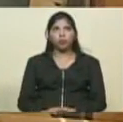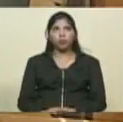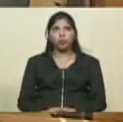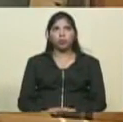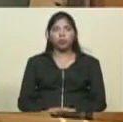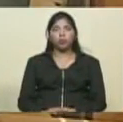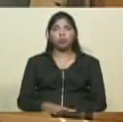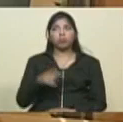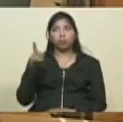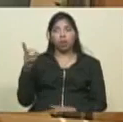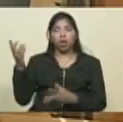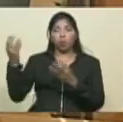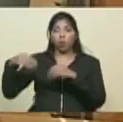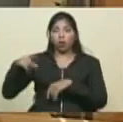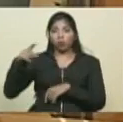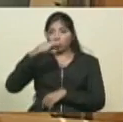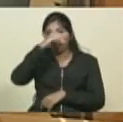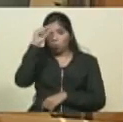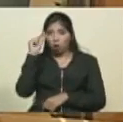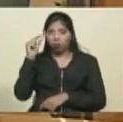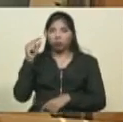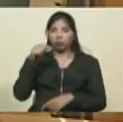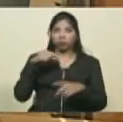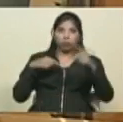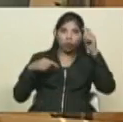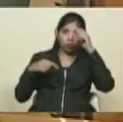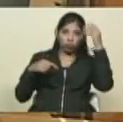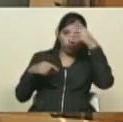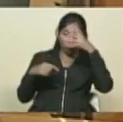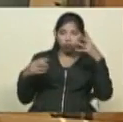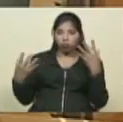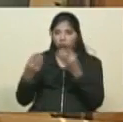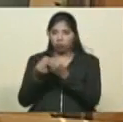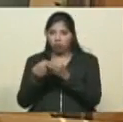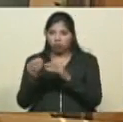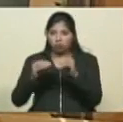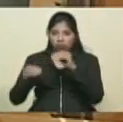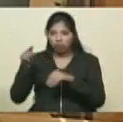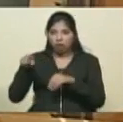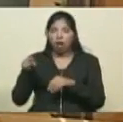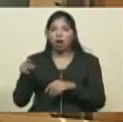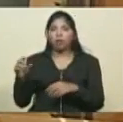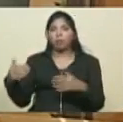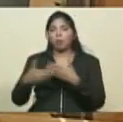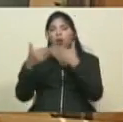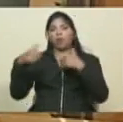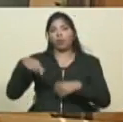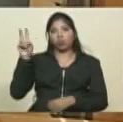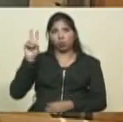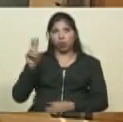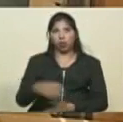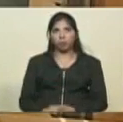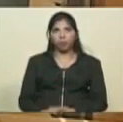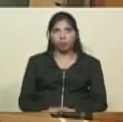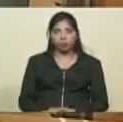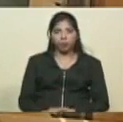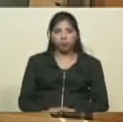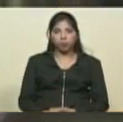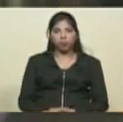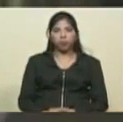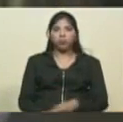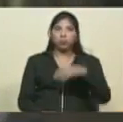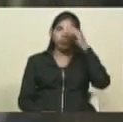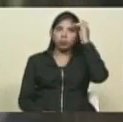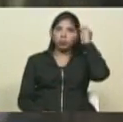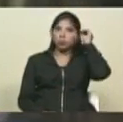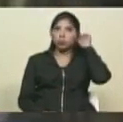contra nuestra patria. En este sentido, expresó que la Asamblea Nacional Constituyente se declarará en sesión permanente para trabajar de